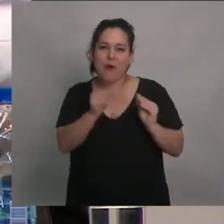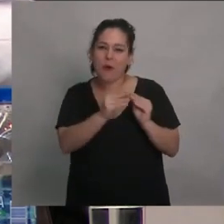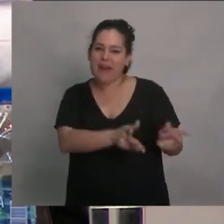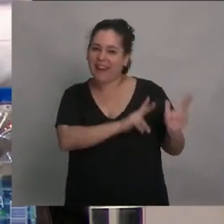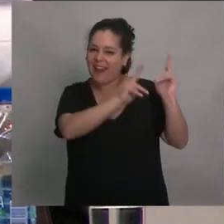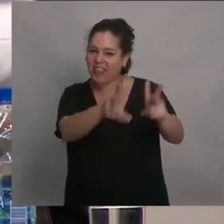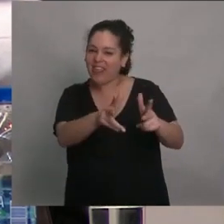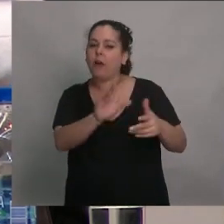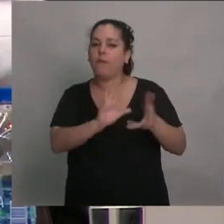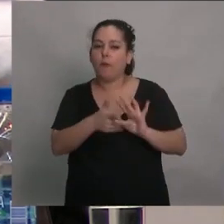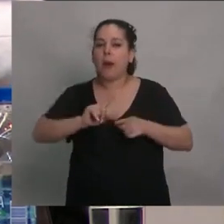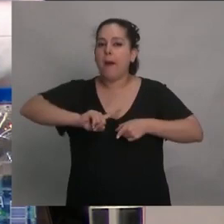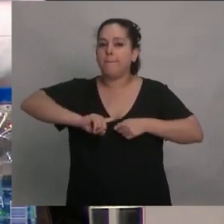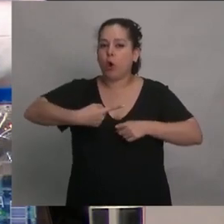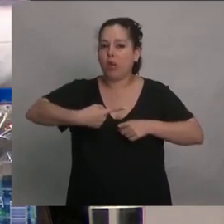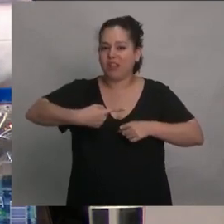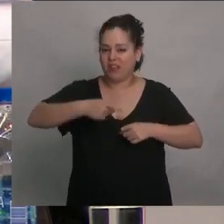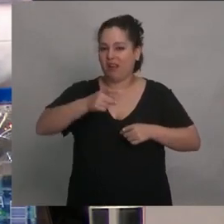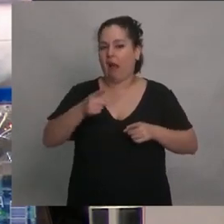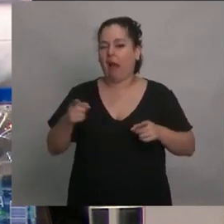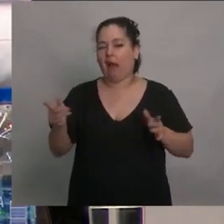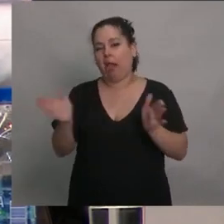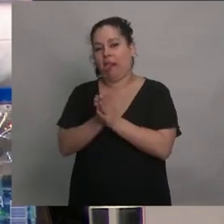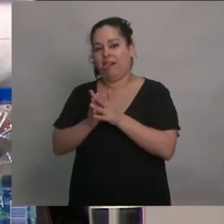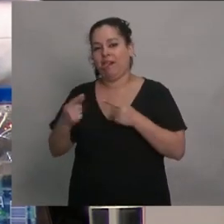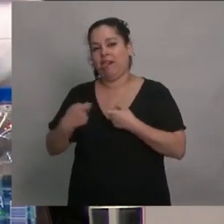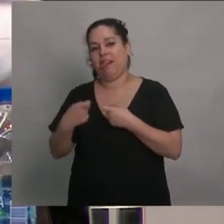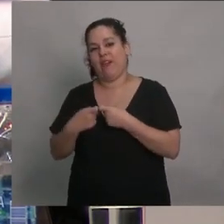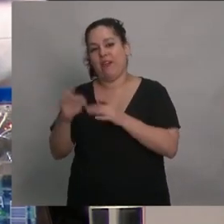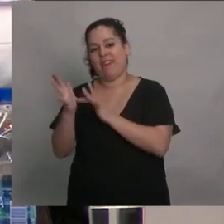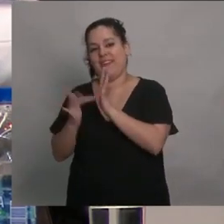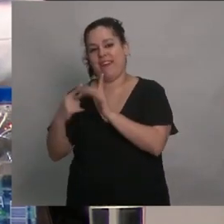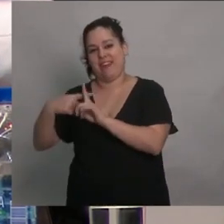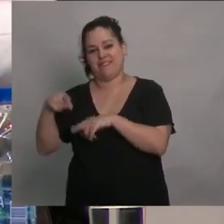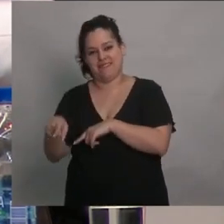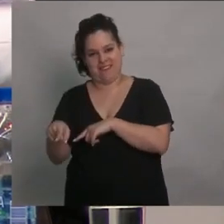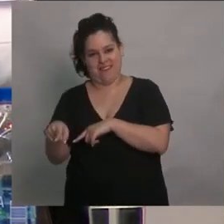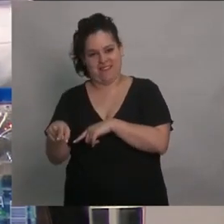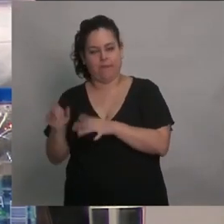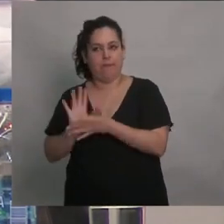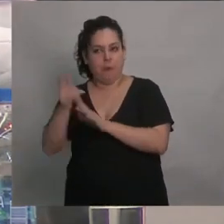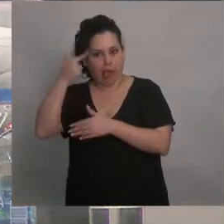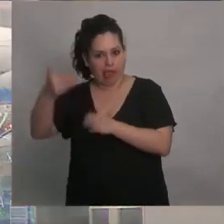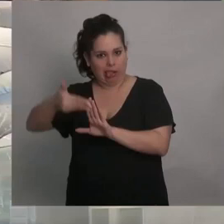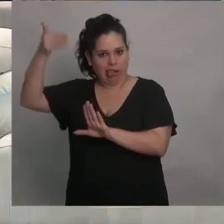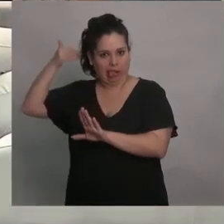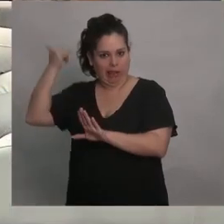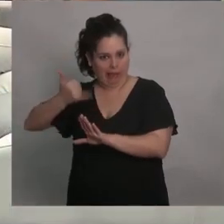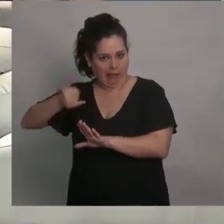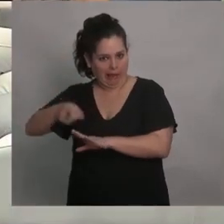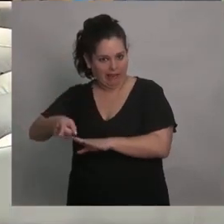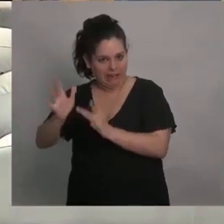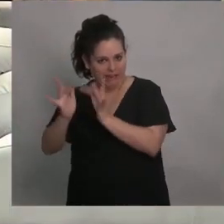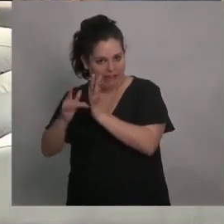compañera, de la política con la iglesia y con el sector más retardado de la sociedad, pero sin